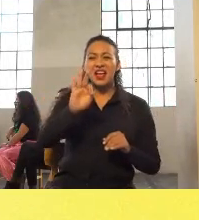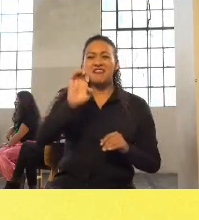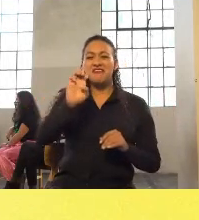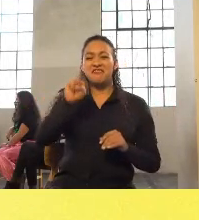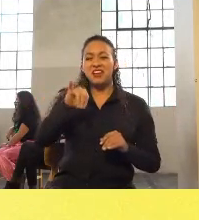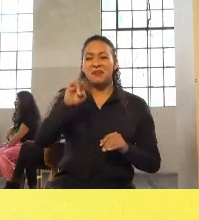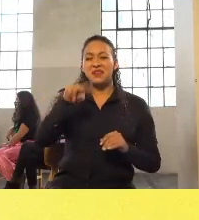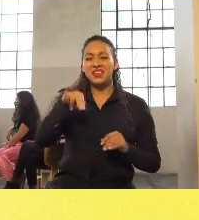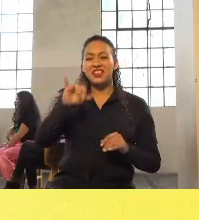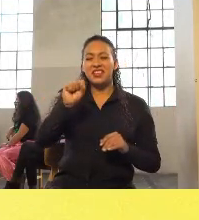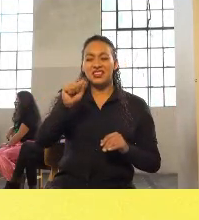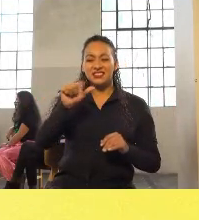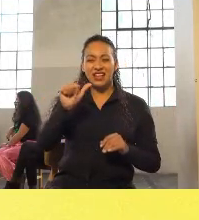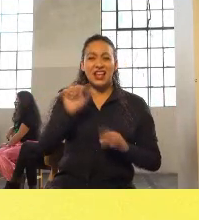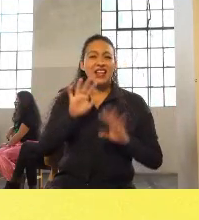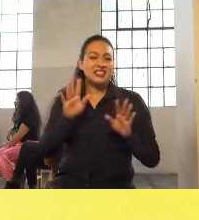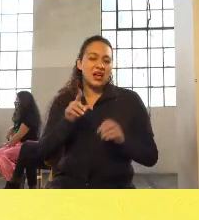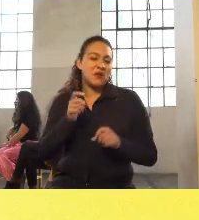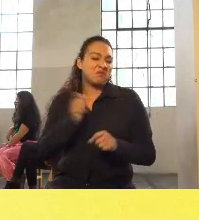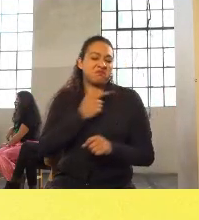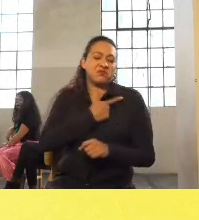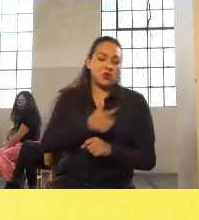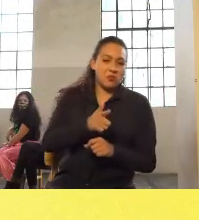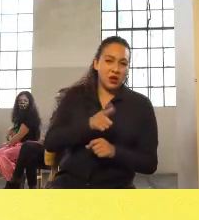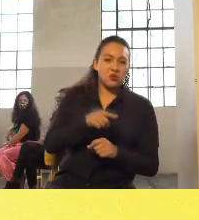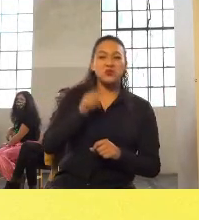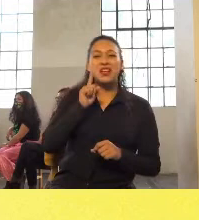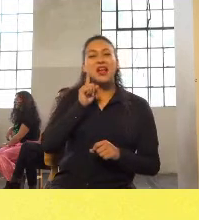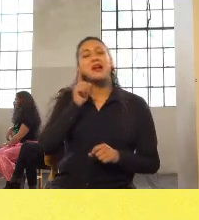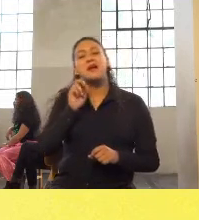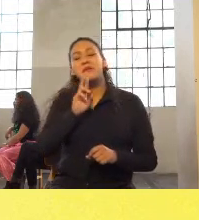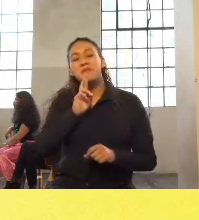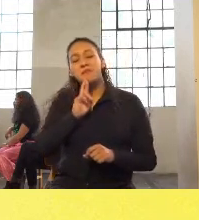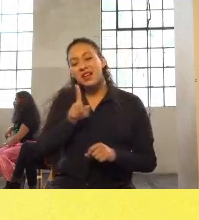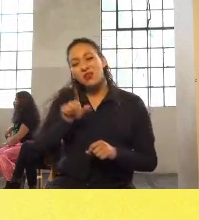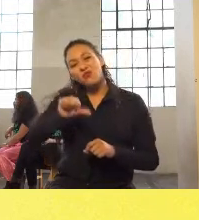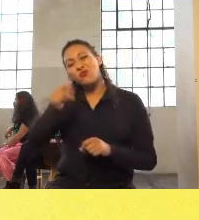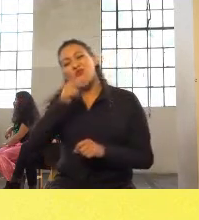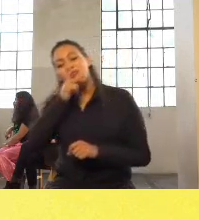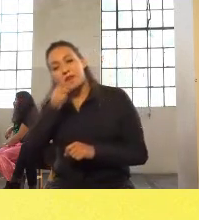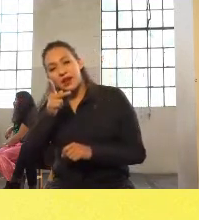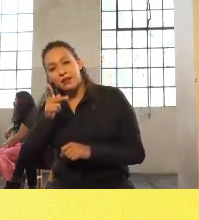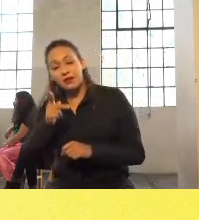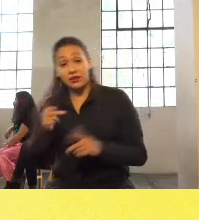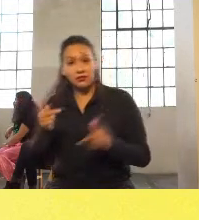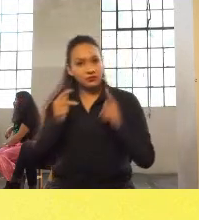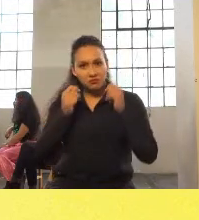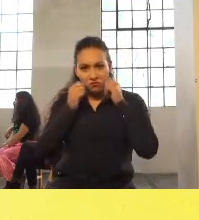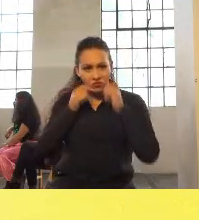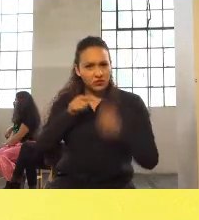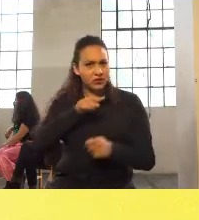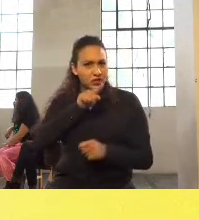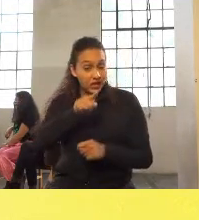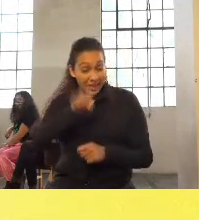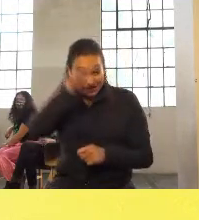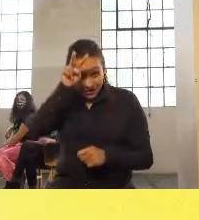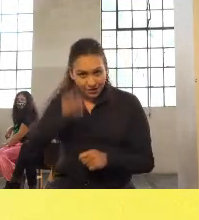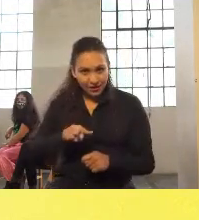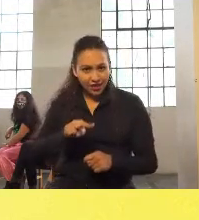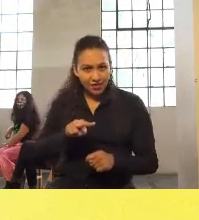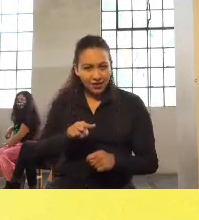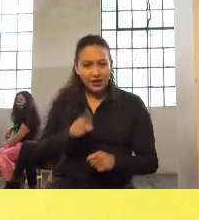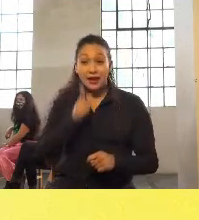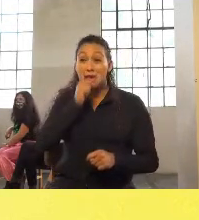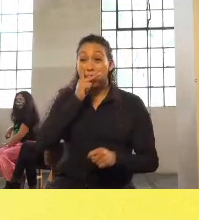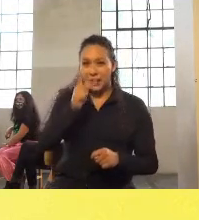la onda de ser punitivistas o castigarles o decirles, no, estás mal o el feminismo es la única verdad porque no la es, ¿no? Entonces, nada más